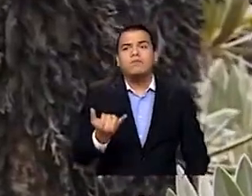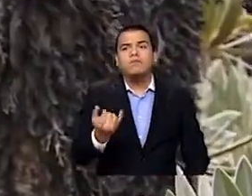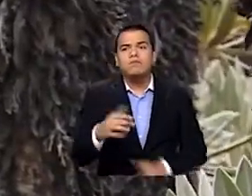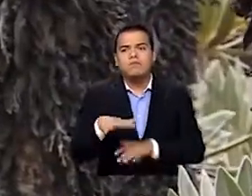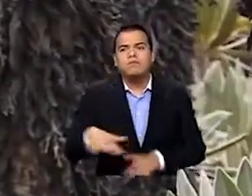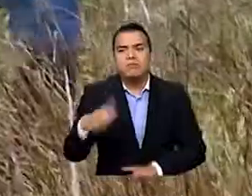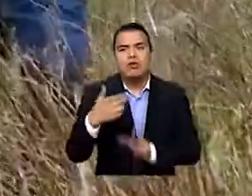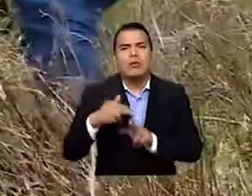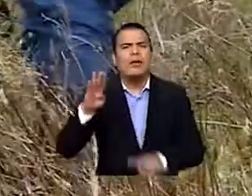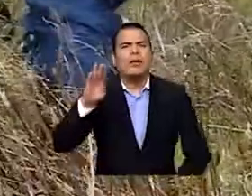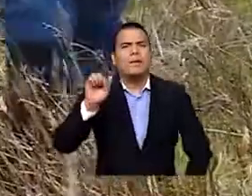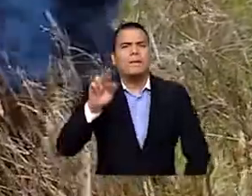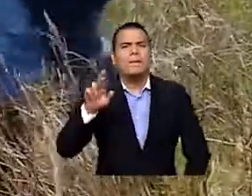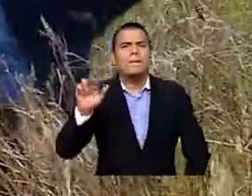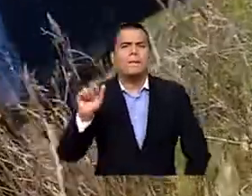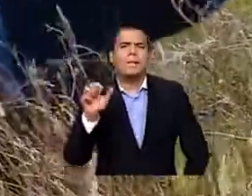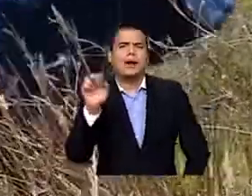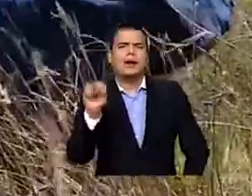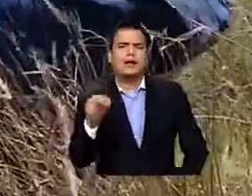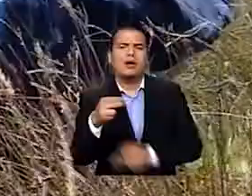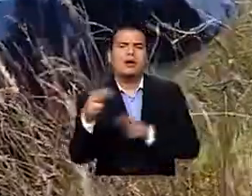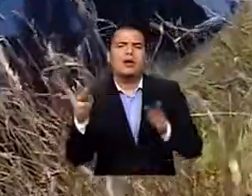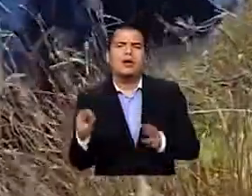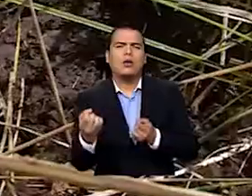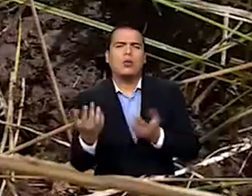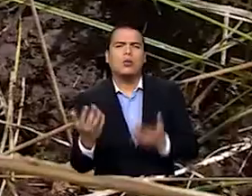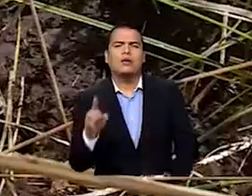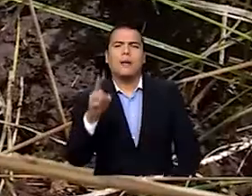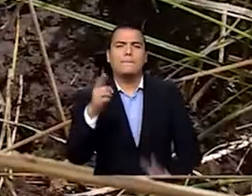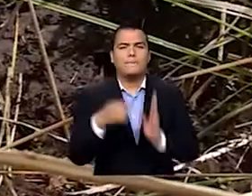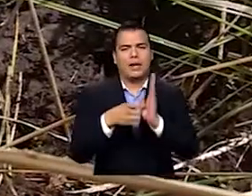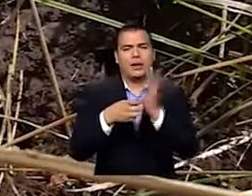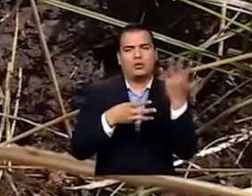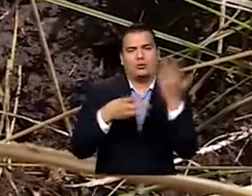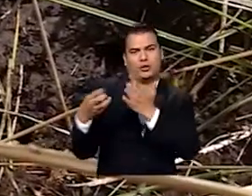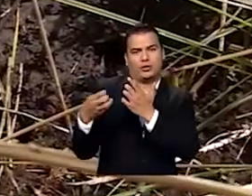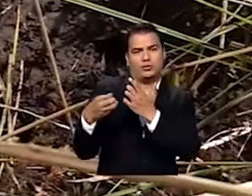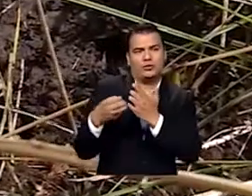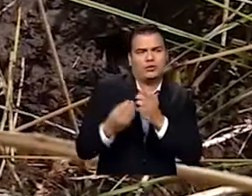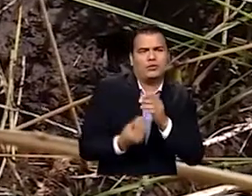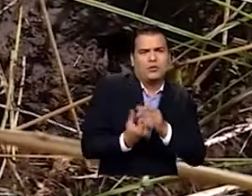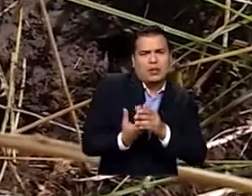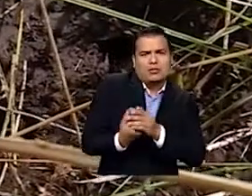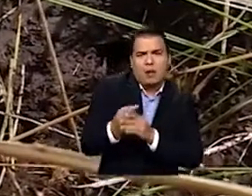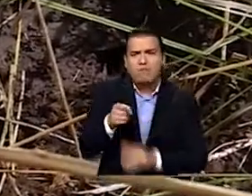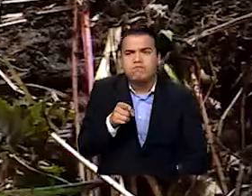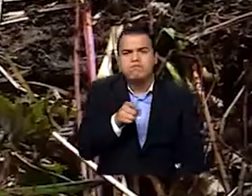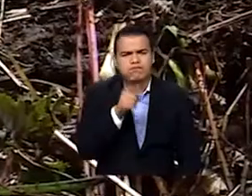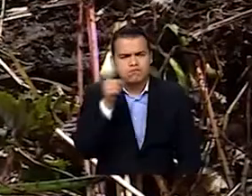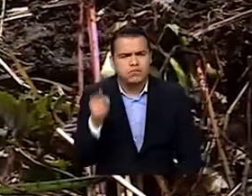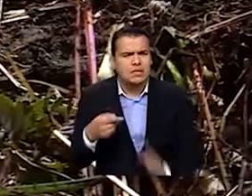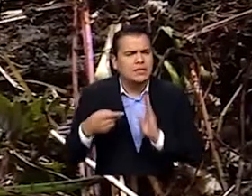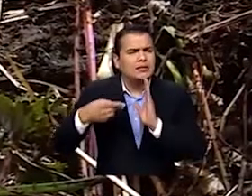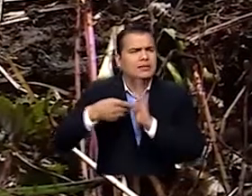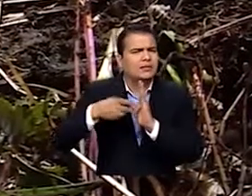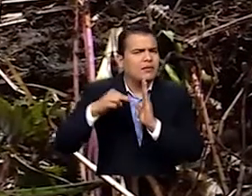de Barragán y seguir sembrando estas plántulas que nos van a generar, pues